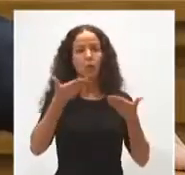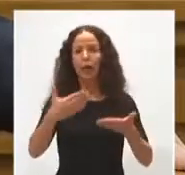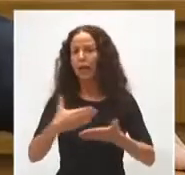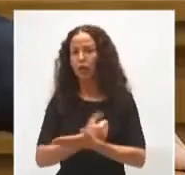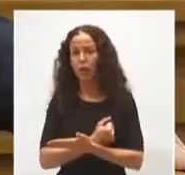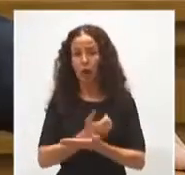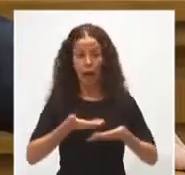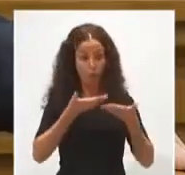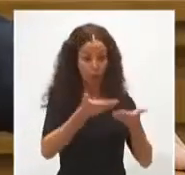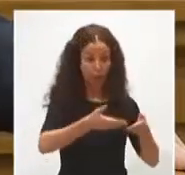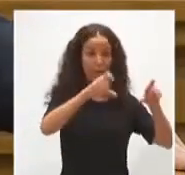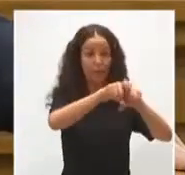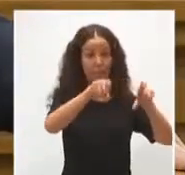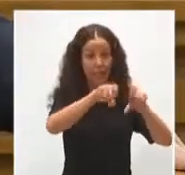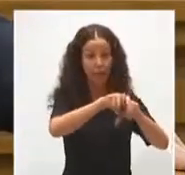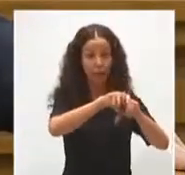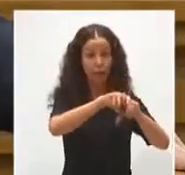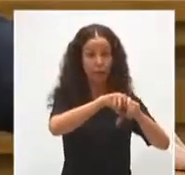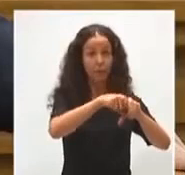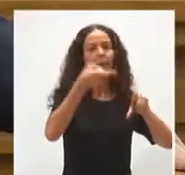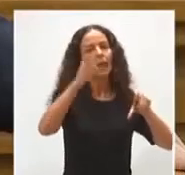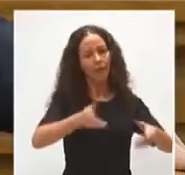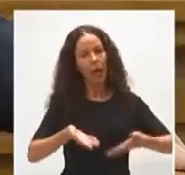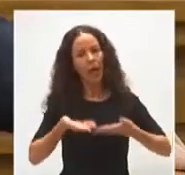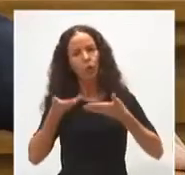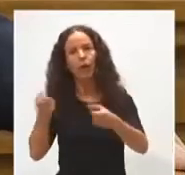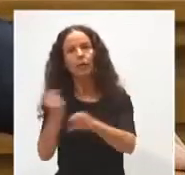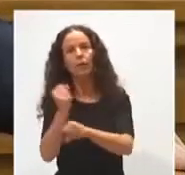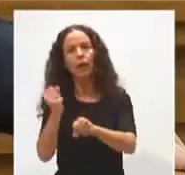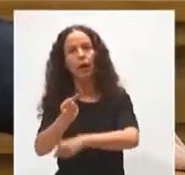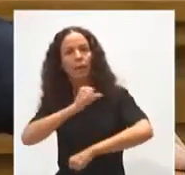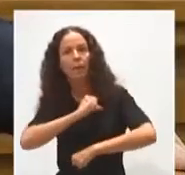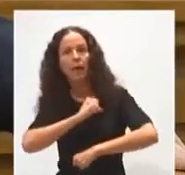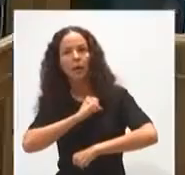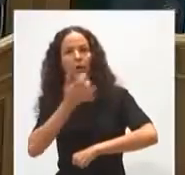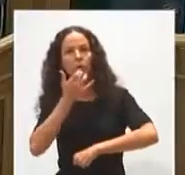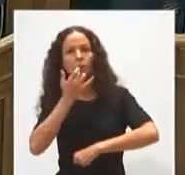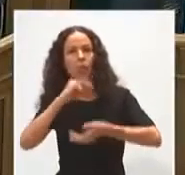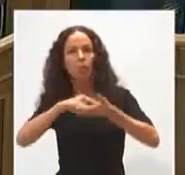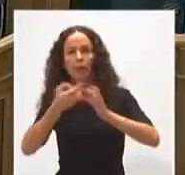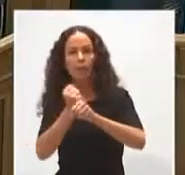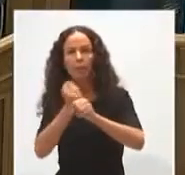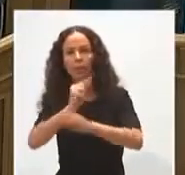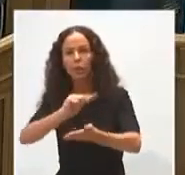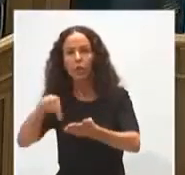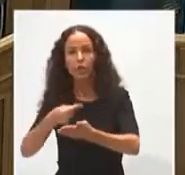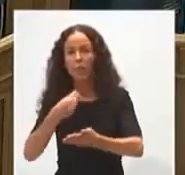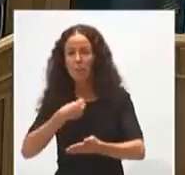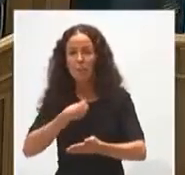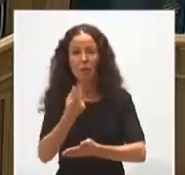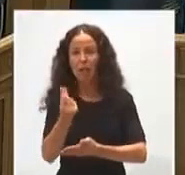sabiendo que es con el mismo dinero con el que ayudamos a los trabajadores en paro cuando se les contrata en un plan de empleo es el mismo el mismo dinero